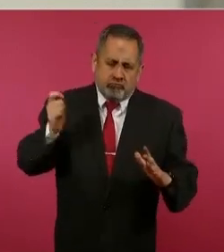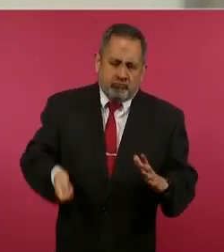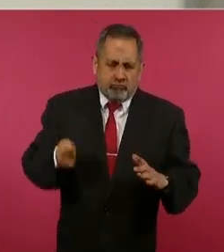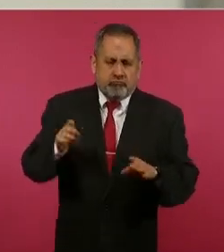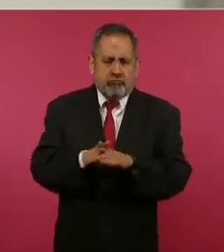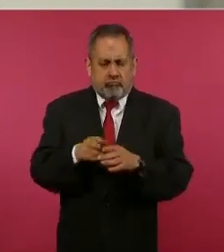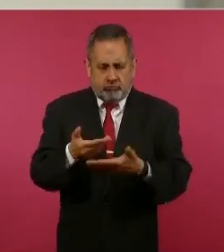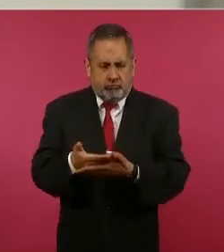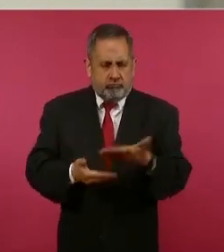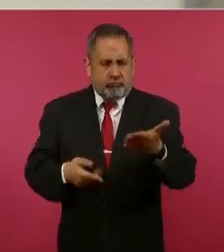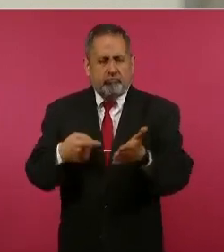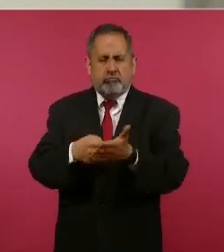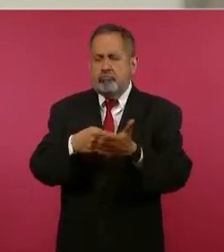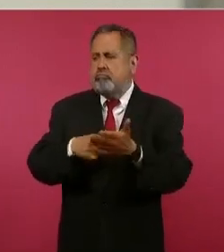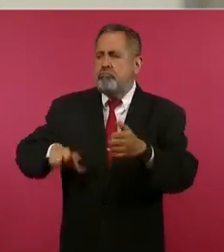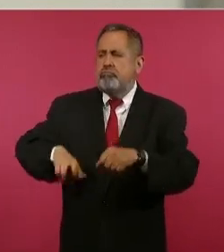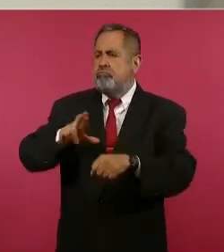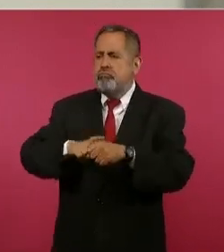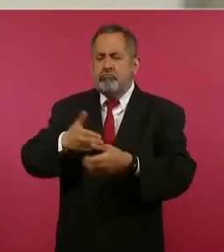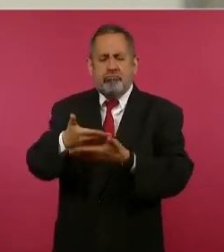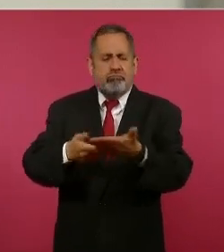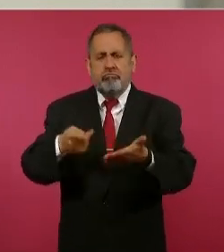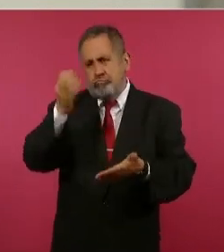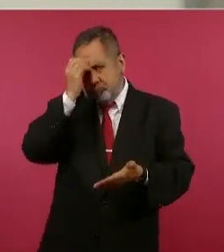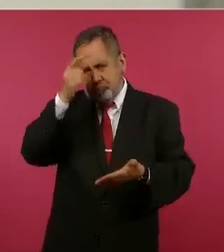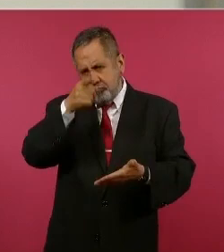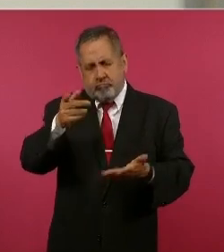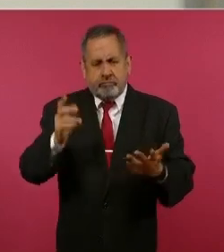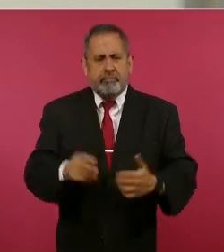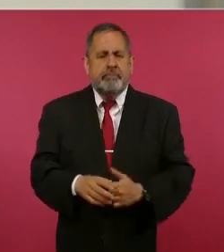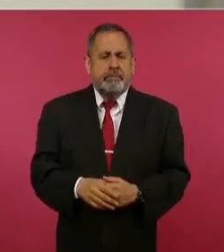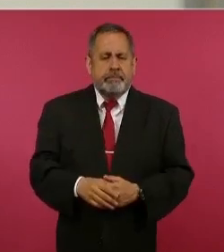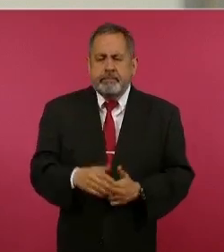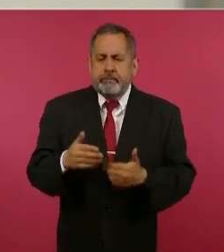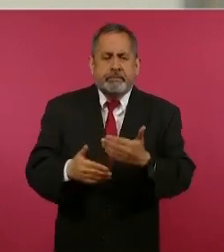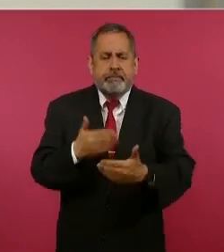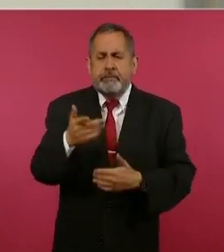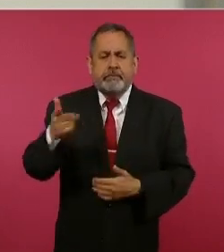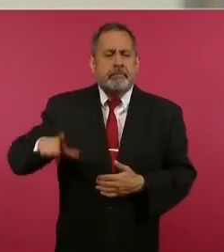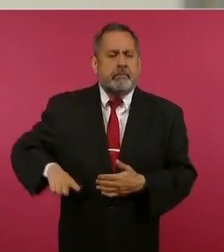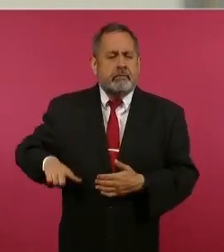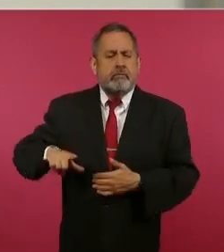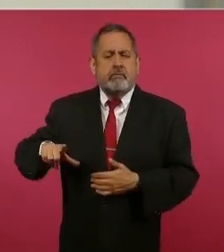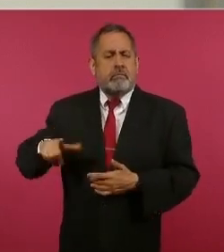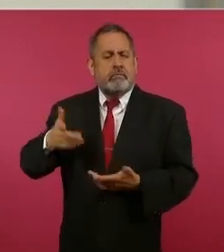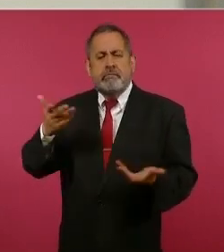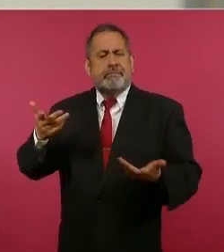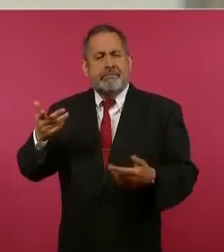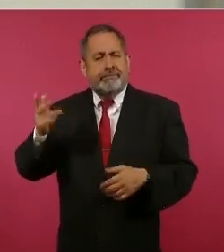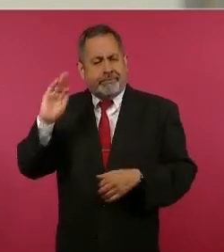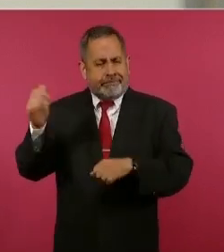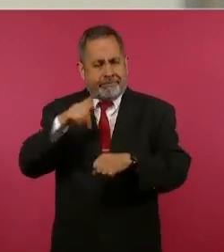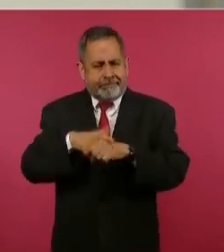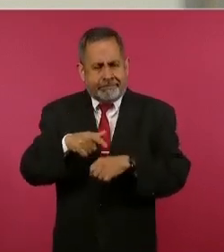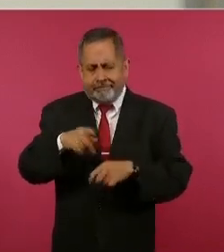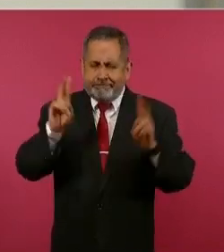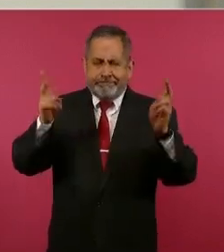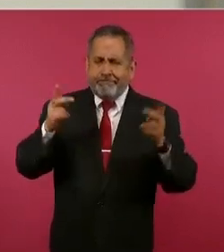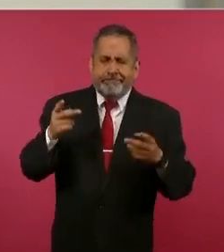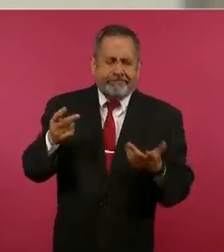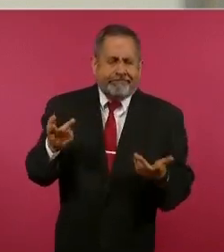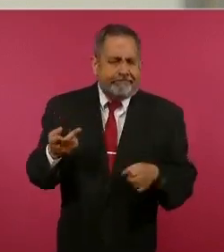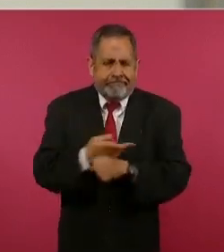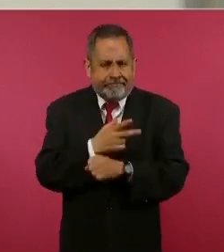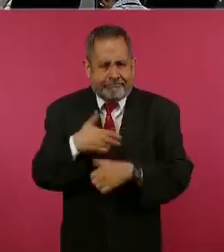este documento de las y los gobernadores, y pues qué va a proseguir en su gobierno con este tema tan delicado que es la